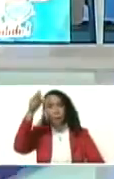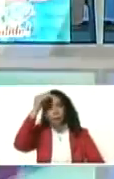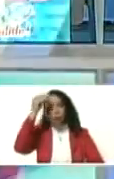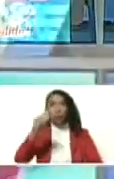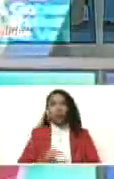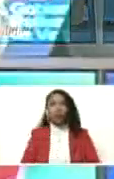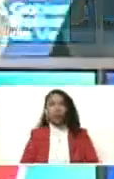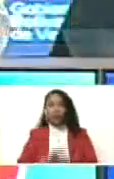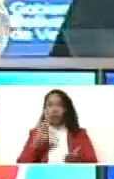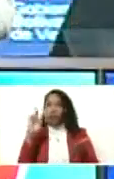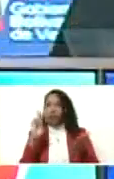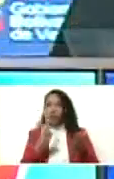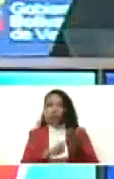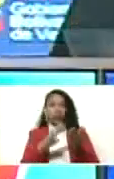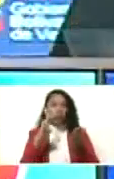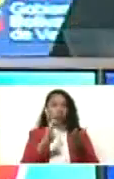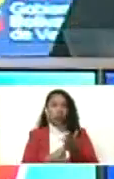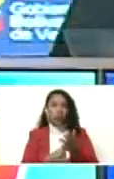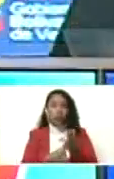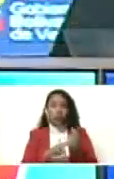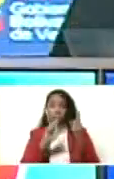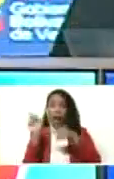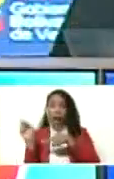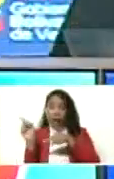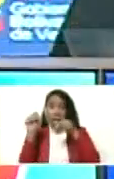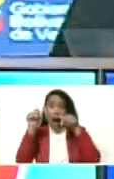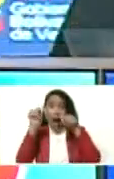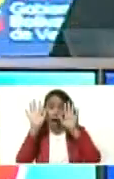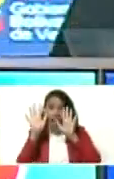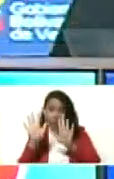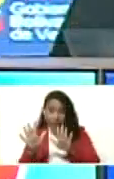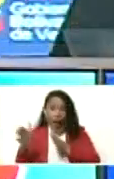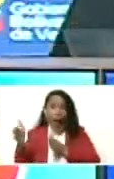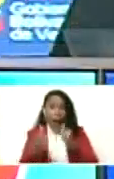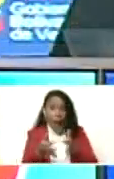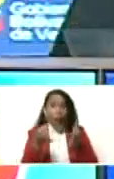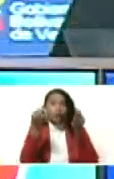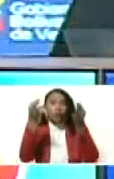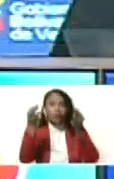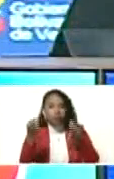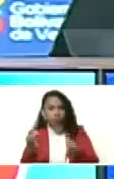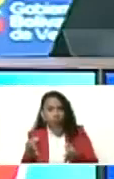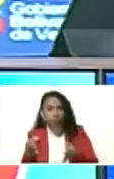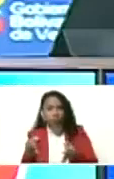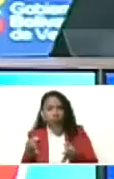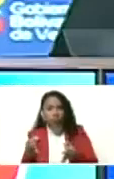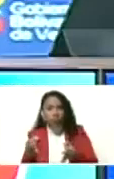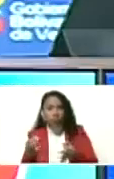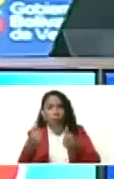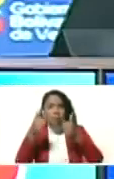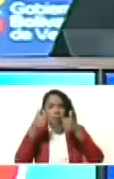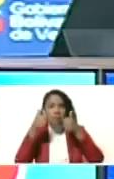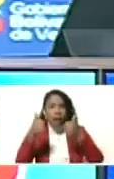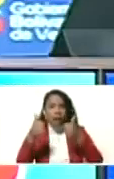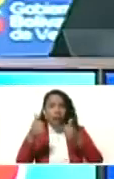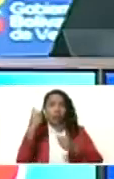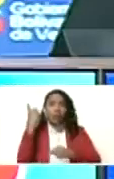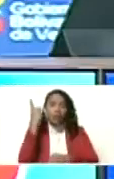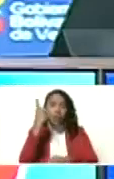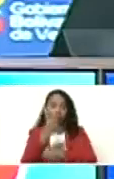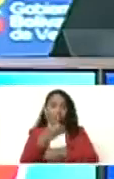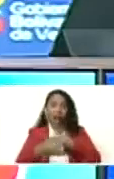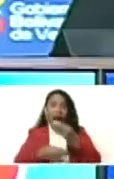De verdad que este es el camino justo y correcto que tiene que tomar nuestro